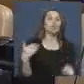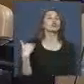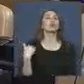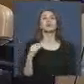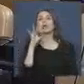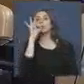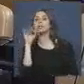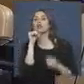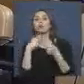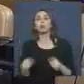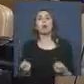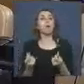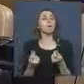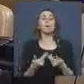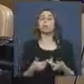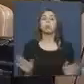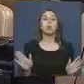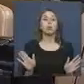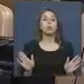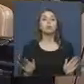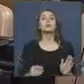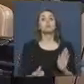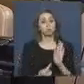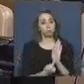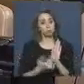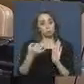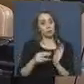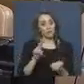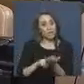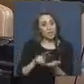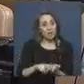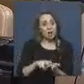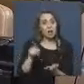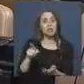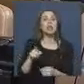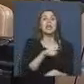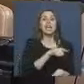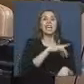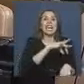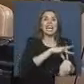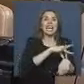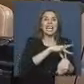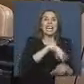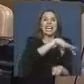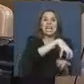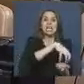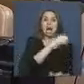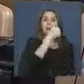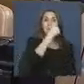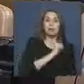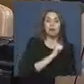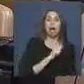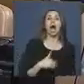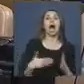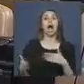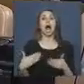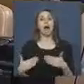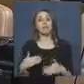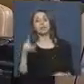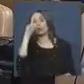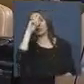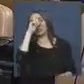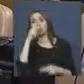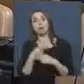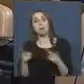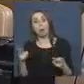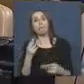condición social y económica. Esto es cierto. Ocurrió hoy día en una clínica privada. Pero también a veces nos ha ocurrido en algún hospital